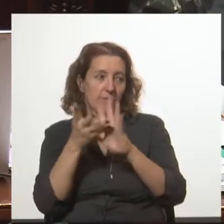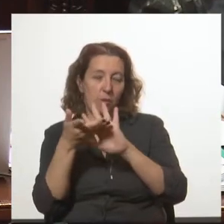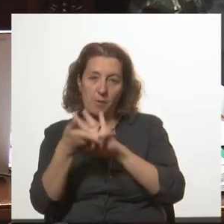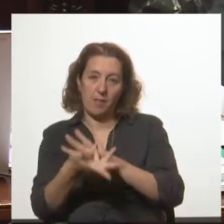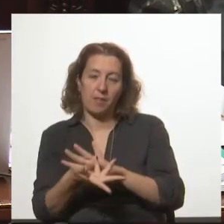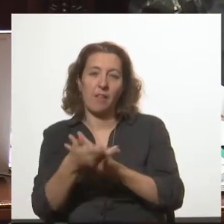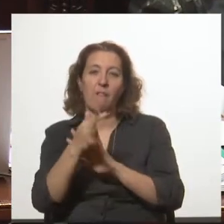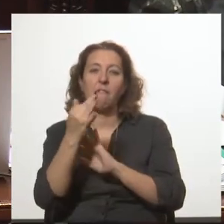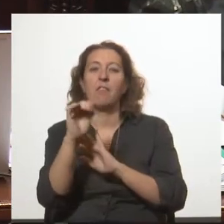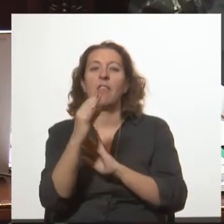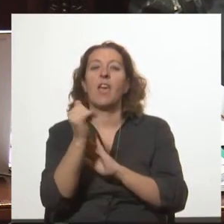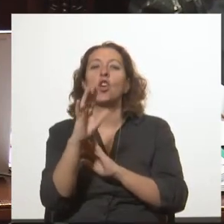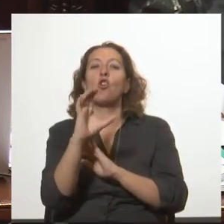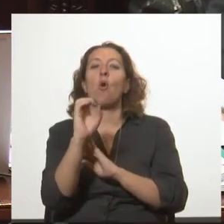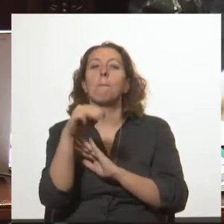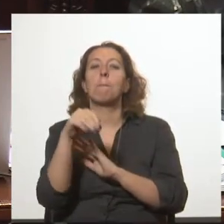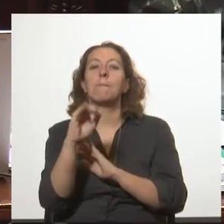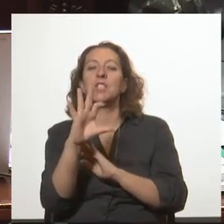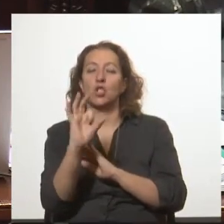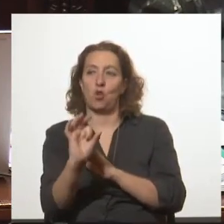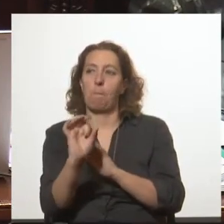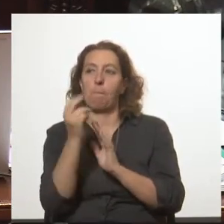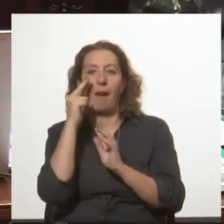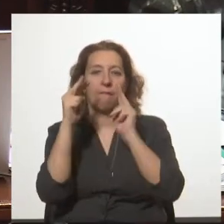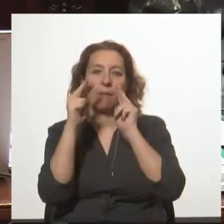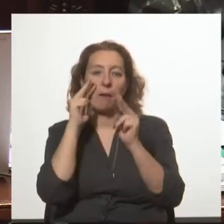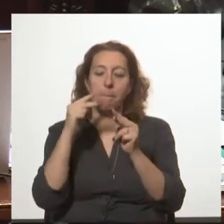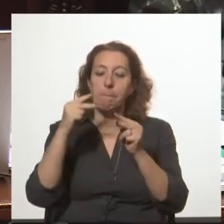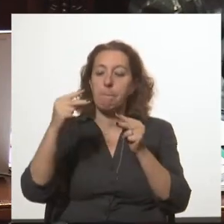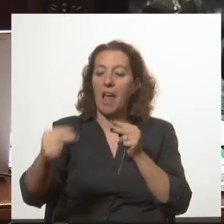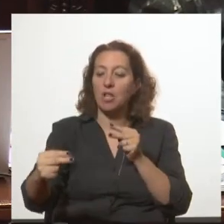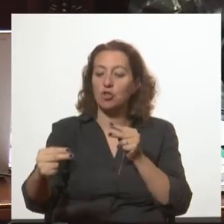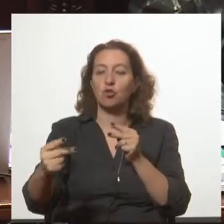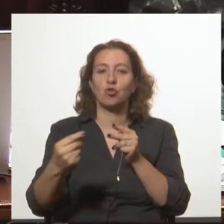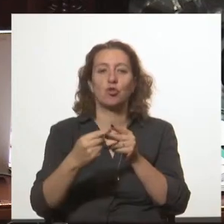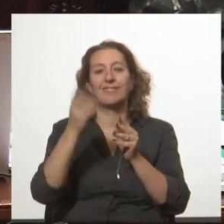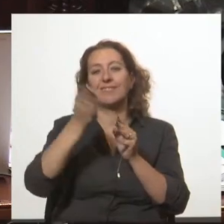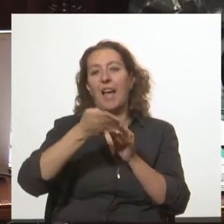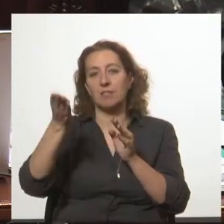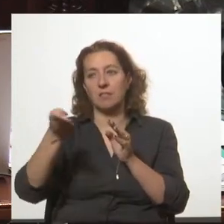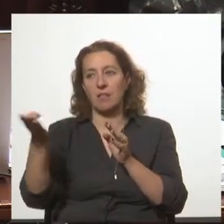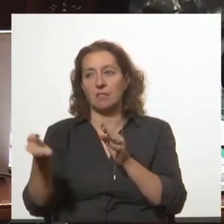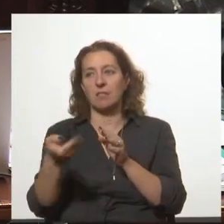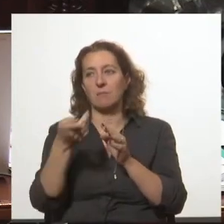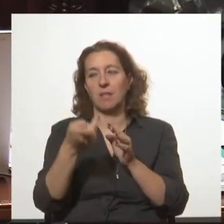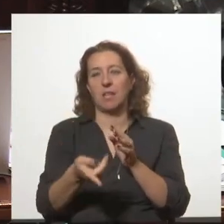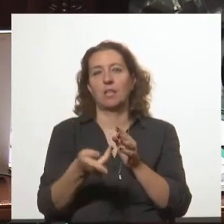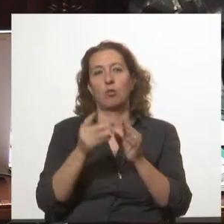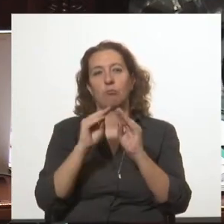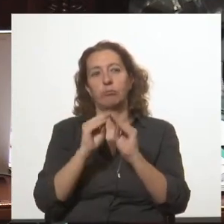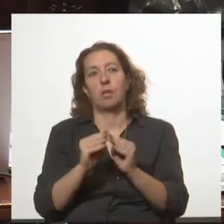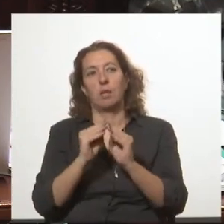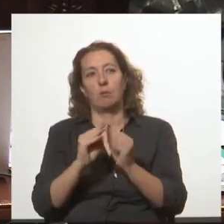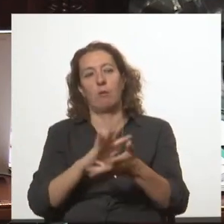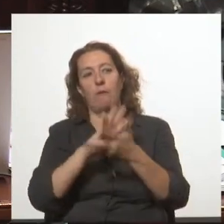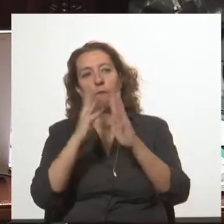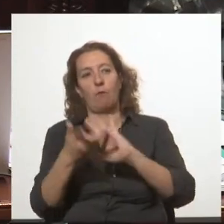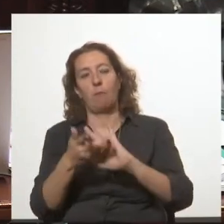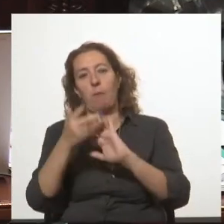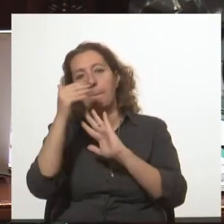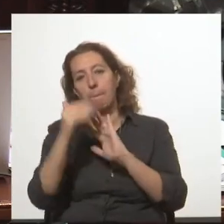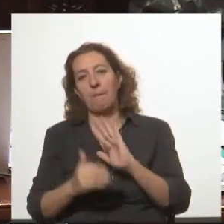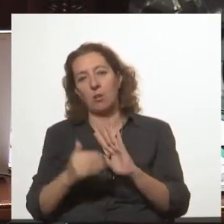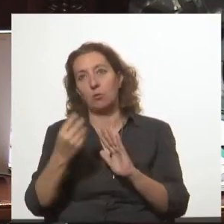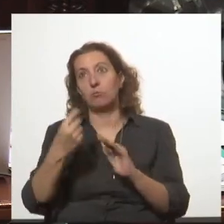fideicomiso para reperfilar los plazos y las tasas de manera de que esto operara de una forma menos